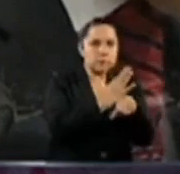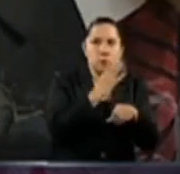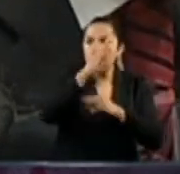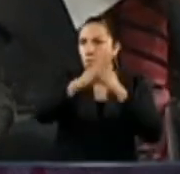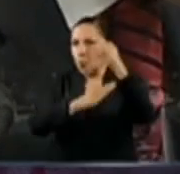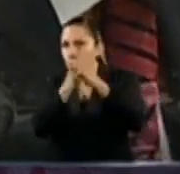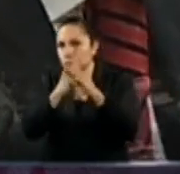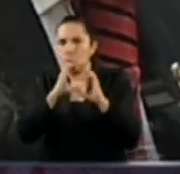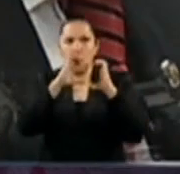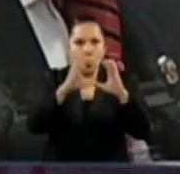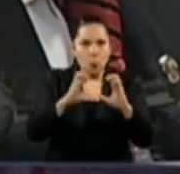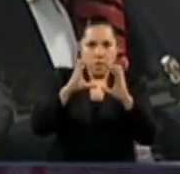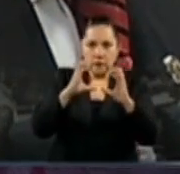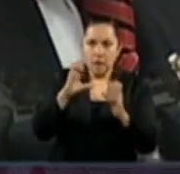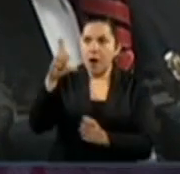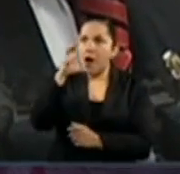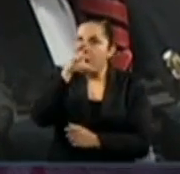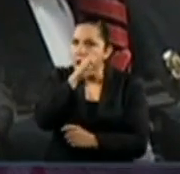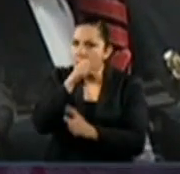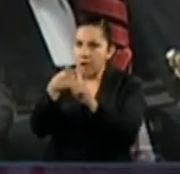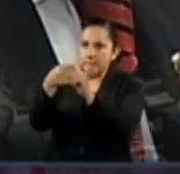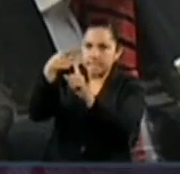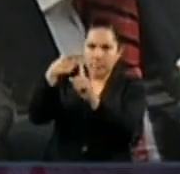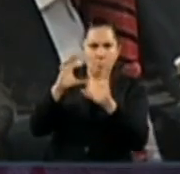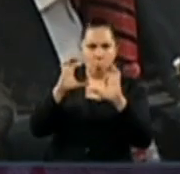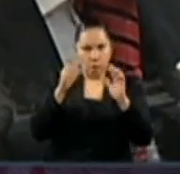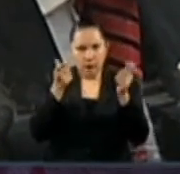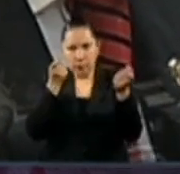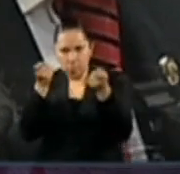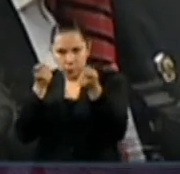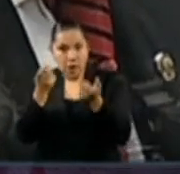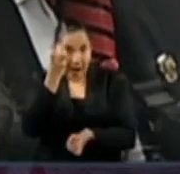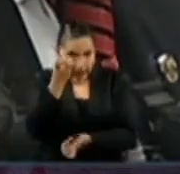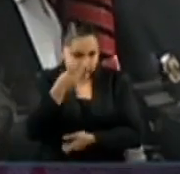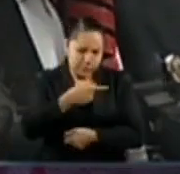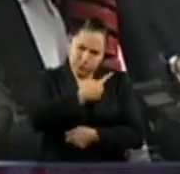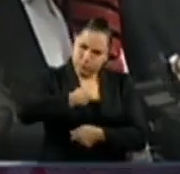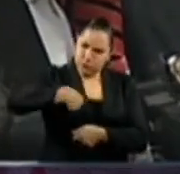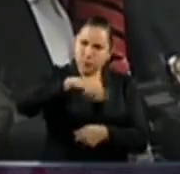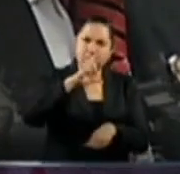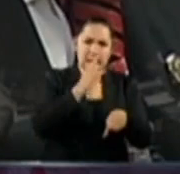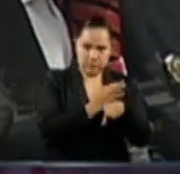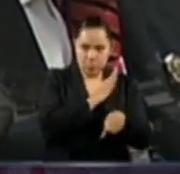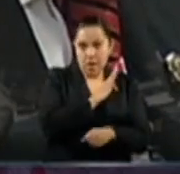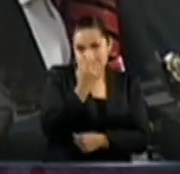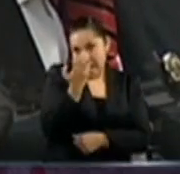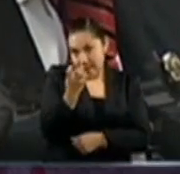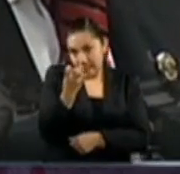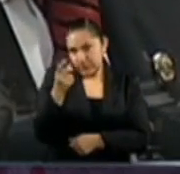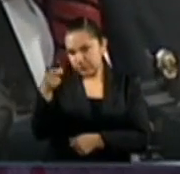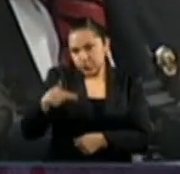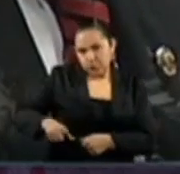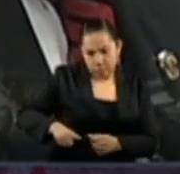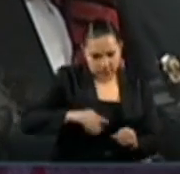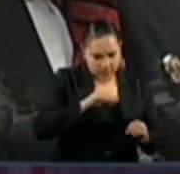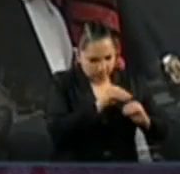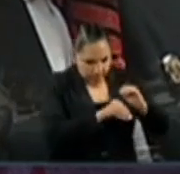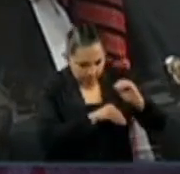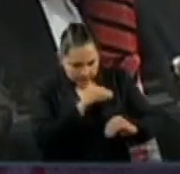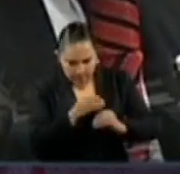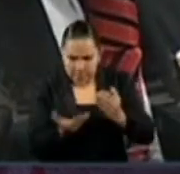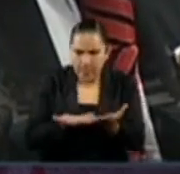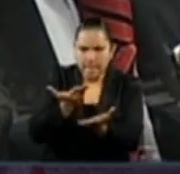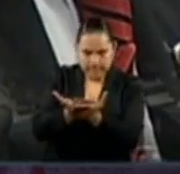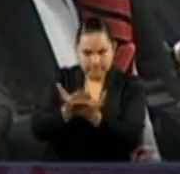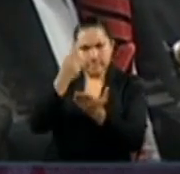los gobiernos locales, dado que ahí hay una parte fundamental para esta lucha y para esta tarea. Hagamos,